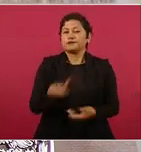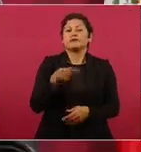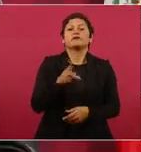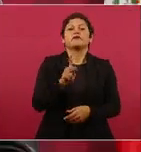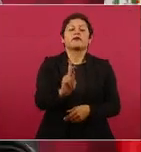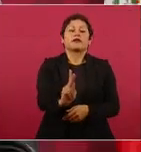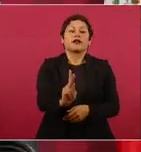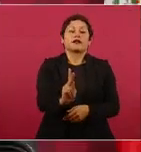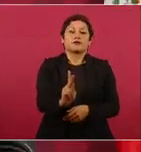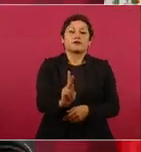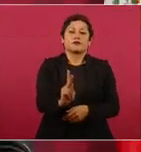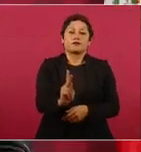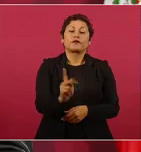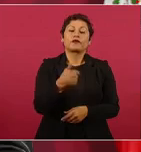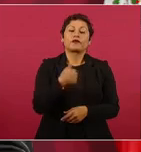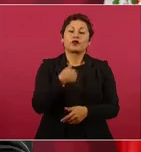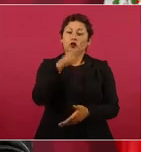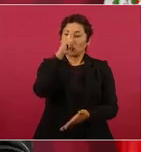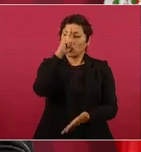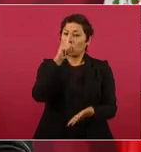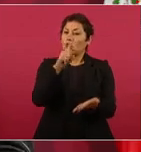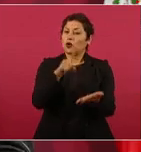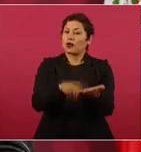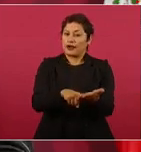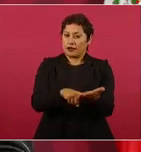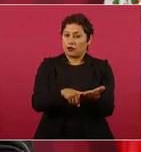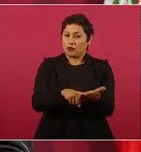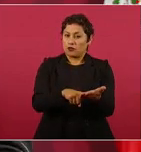debe de hacerse valer la democracia,